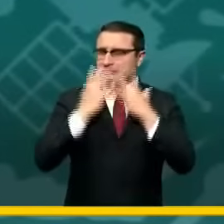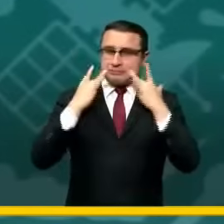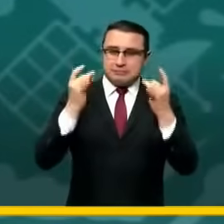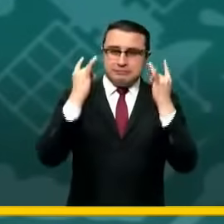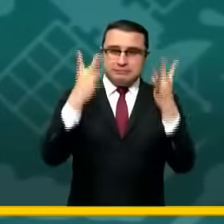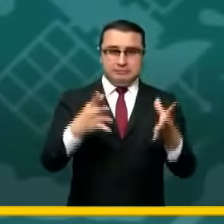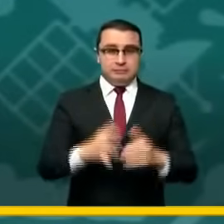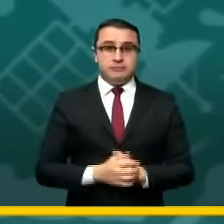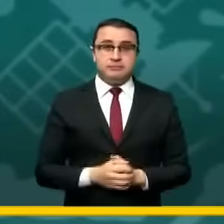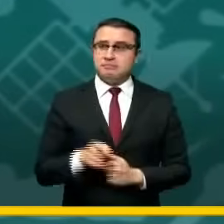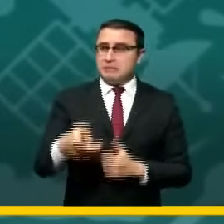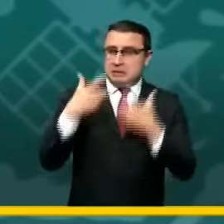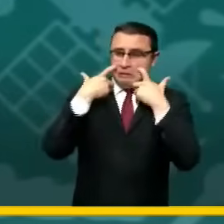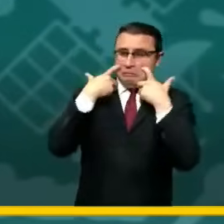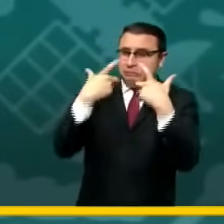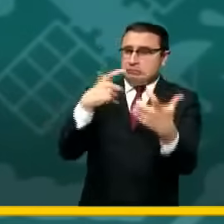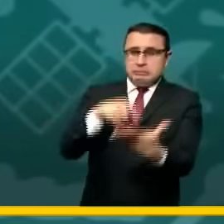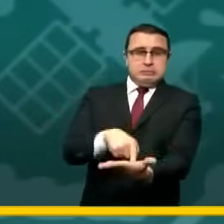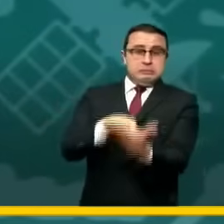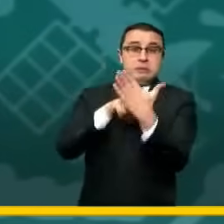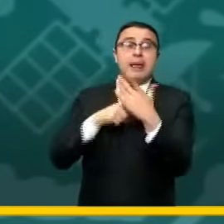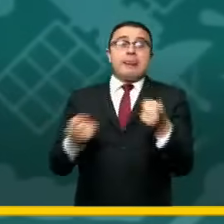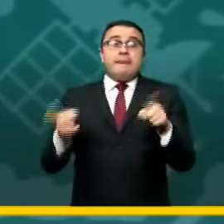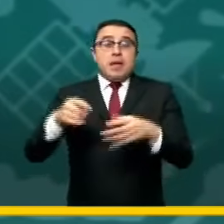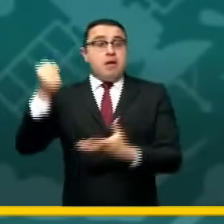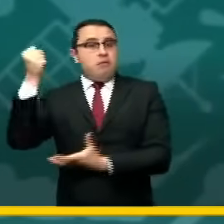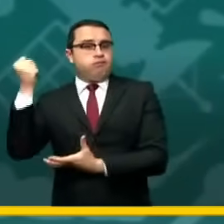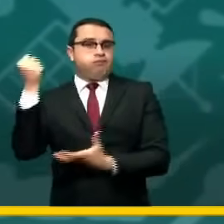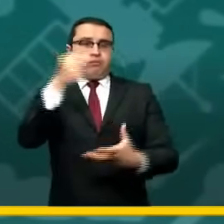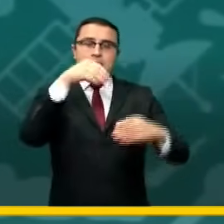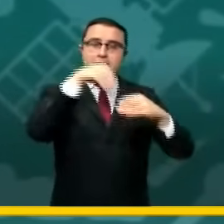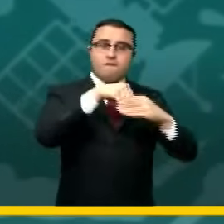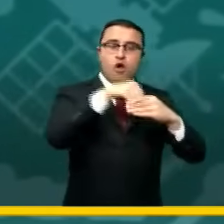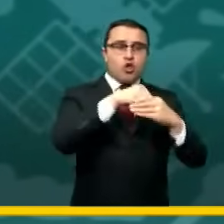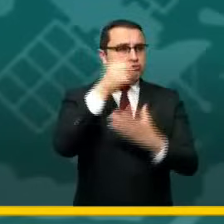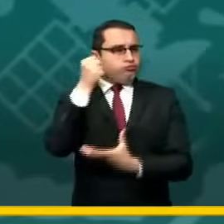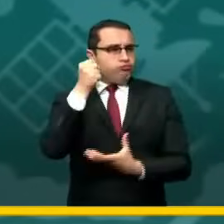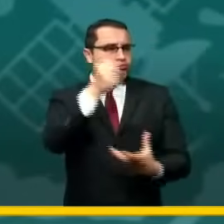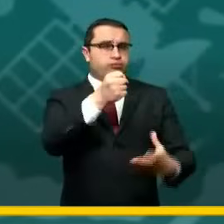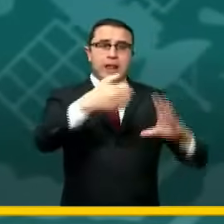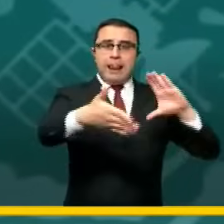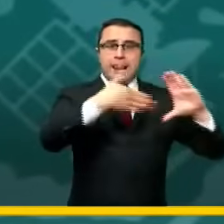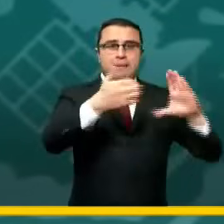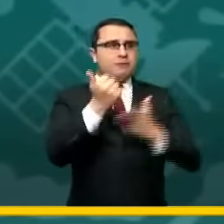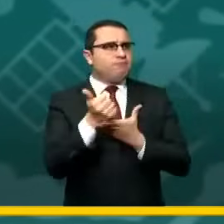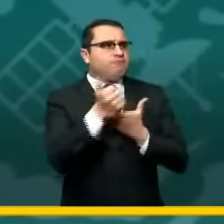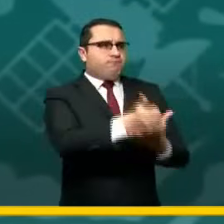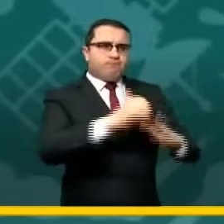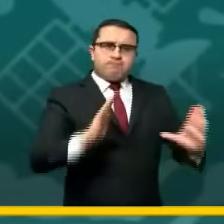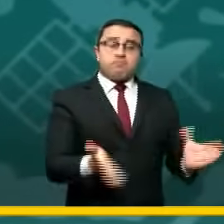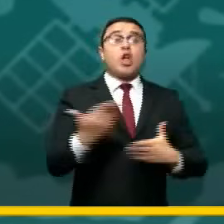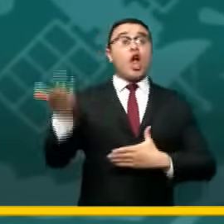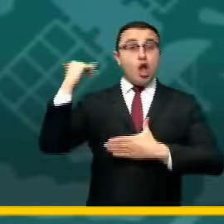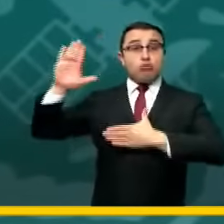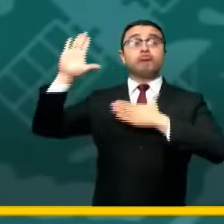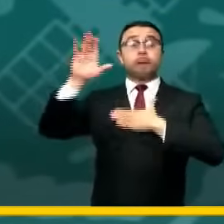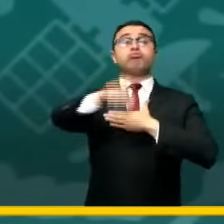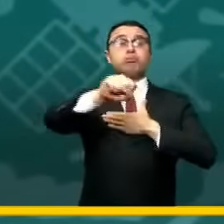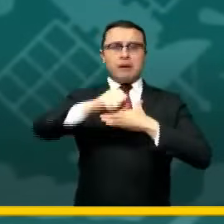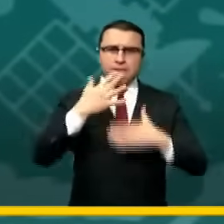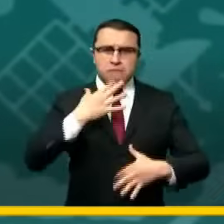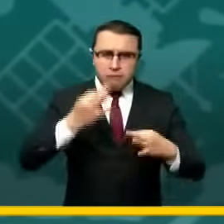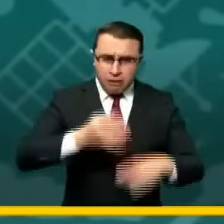a tal aberración no se financió el Fondo del Clima como se prometió para proteger las poblaciones